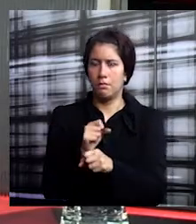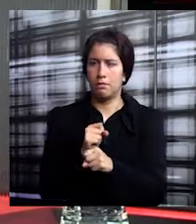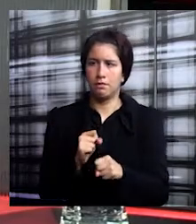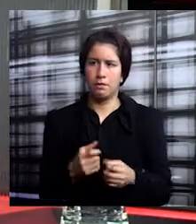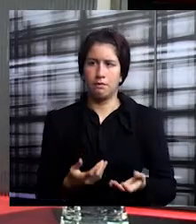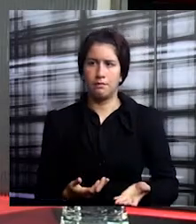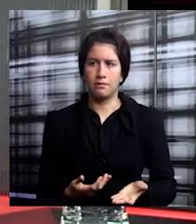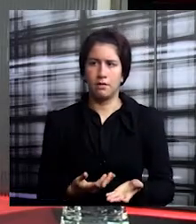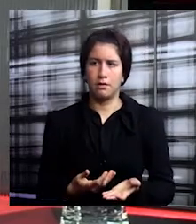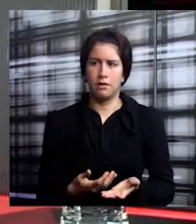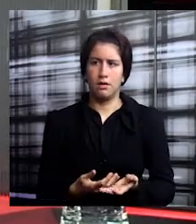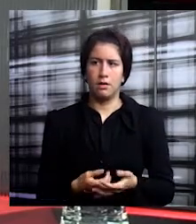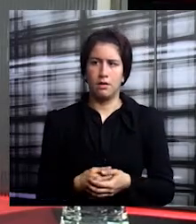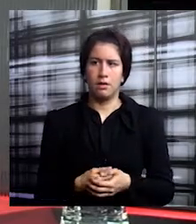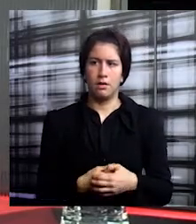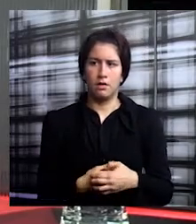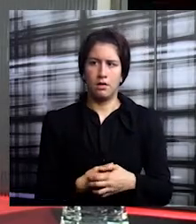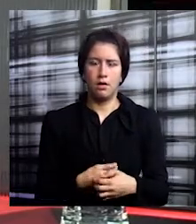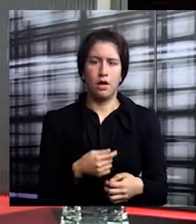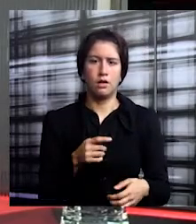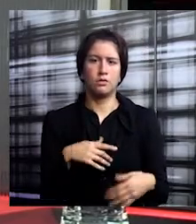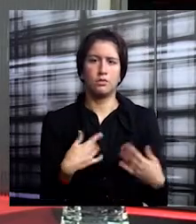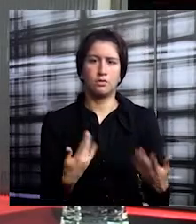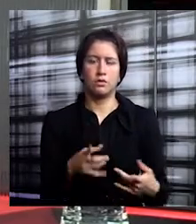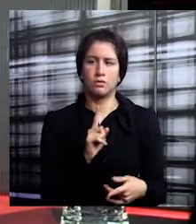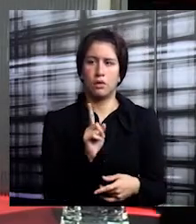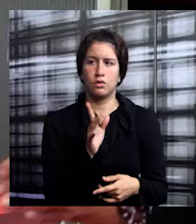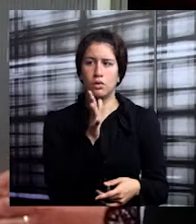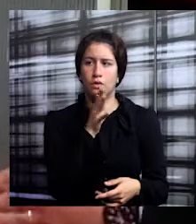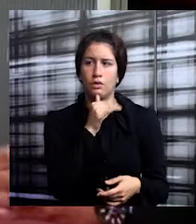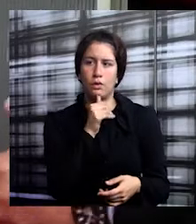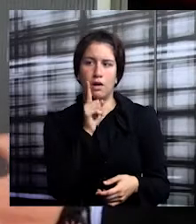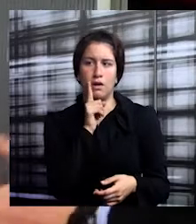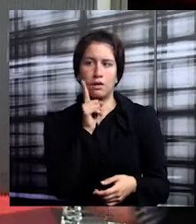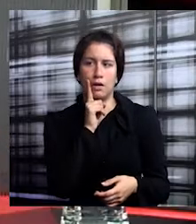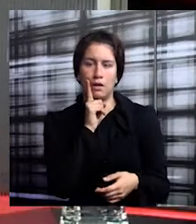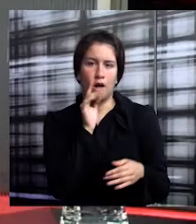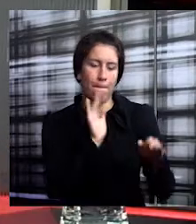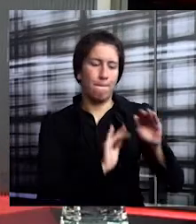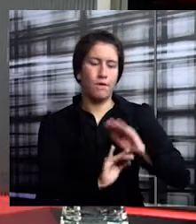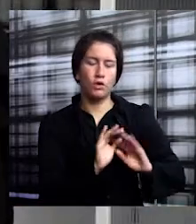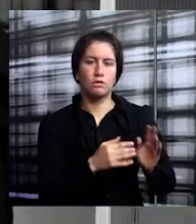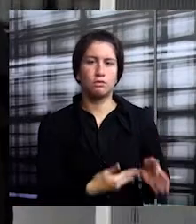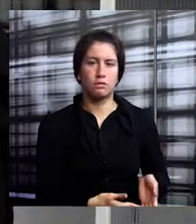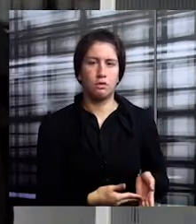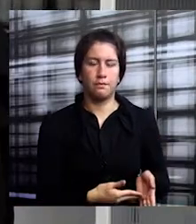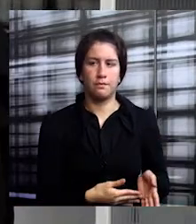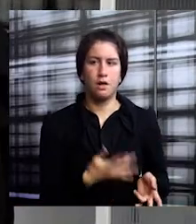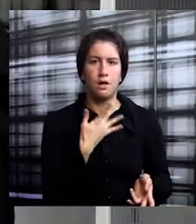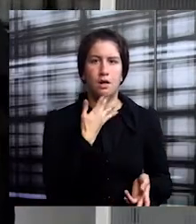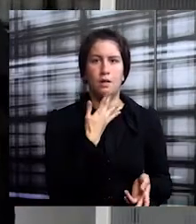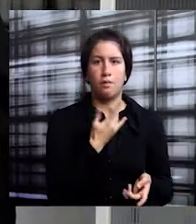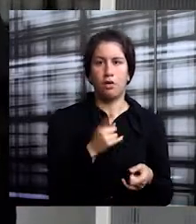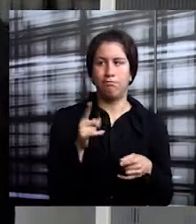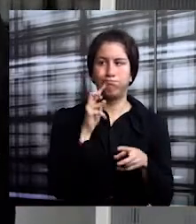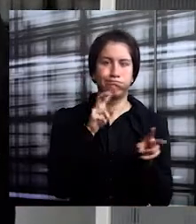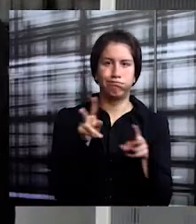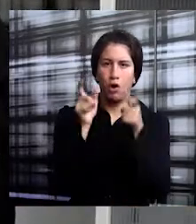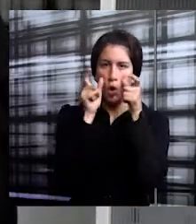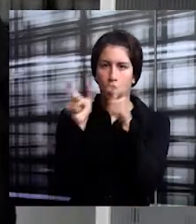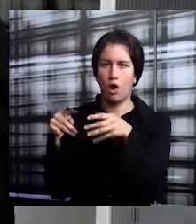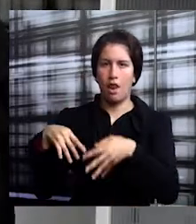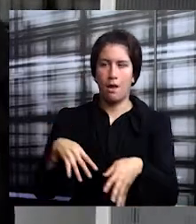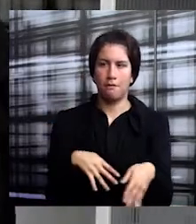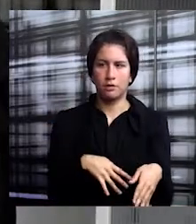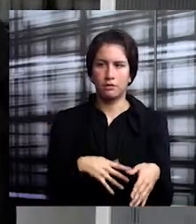robando, entonces no va a tener ni reprimenda alguna ni represión alguna. Usted coloca, Juan Carlos, un punto sobre la mesa porque, claro, este dictamen